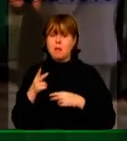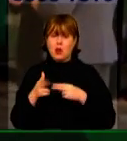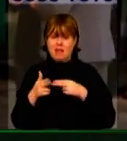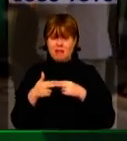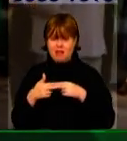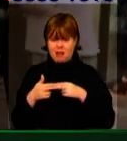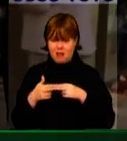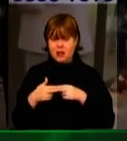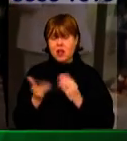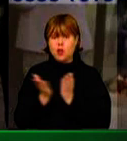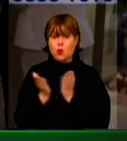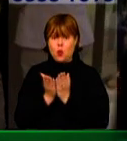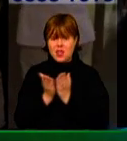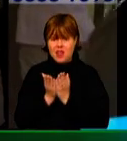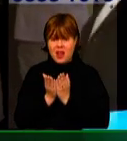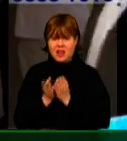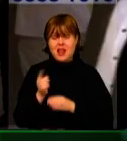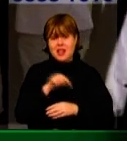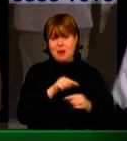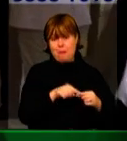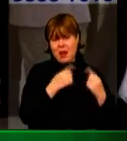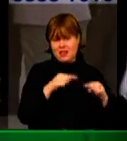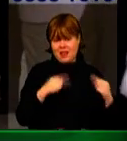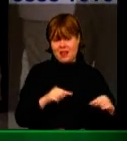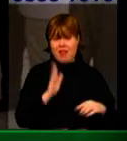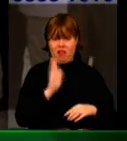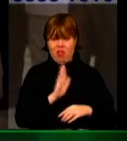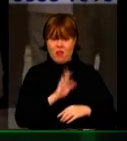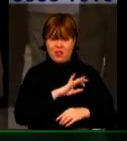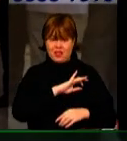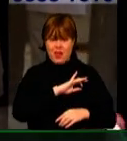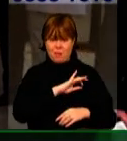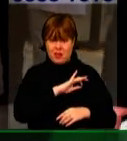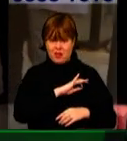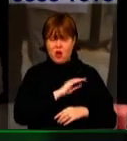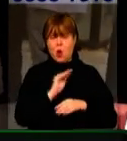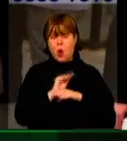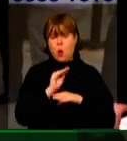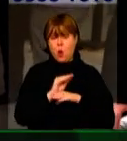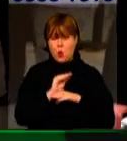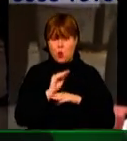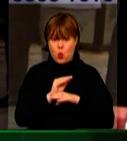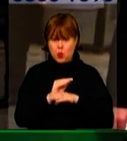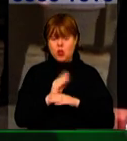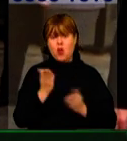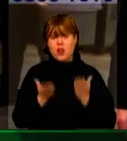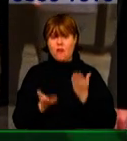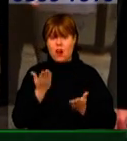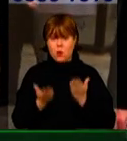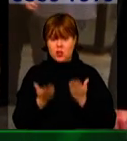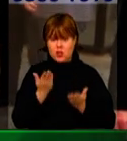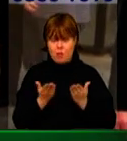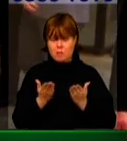sigan pudiendo desempeñarse en tercero o en quinto, y hacer unos cursos cuatrimestrales con evaluación y que implique